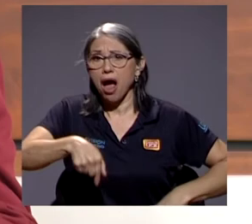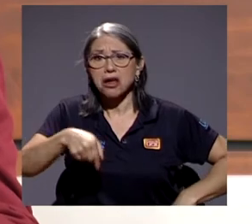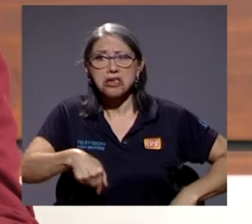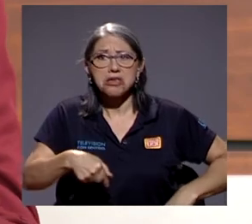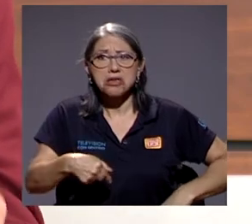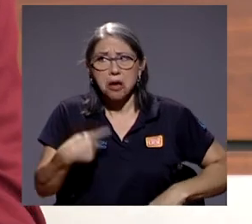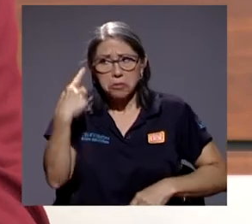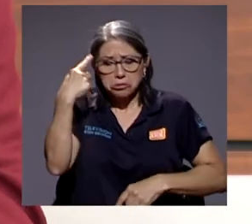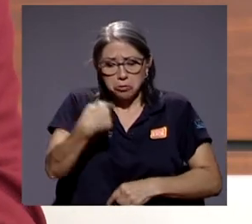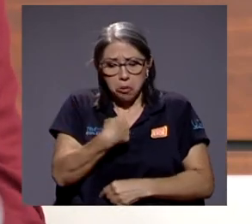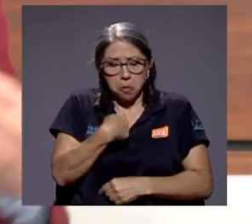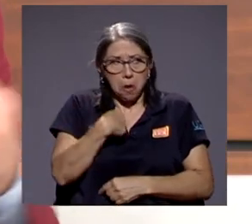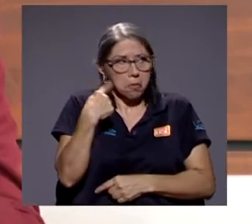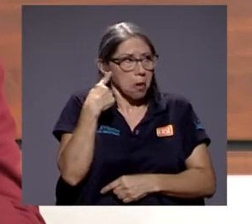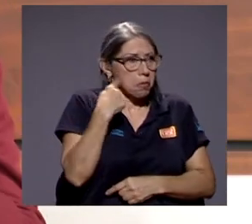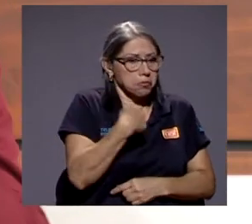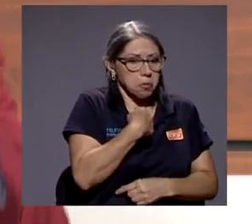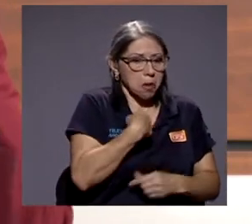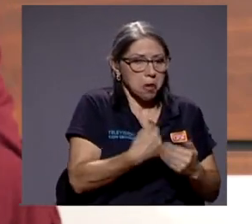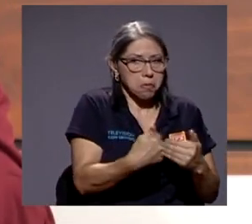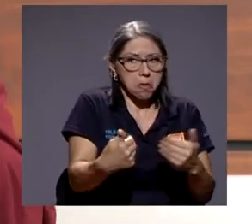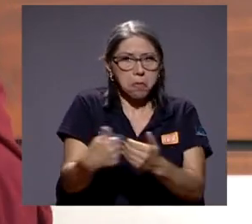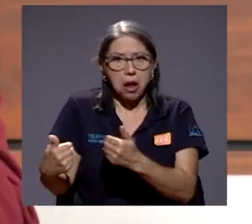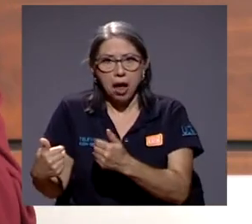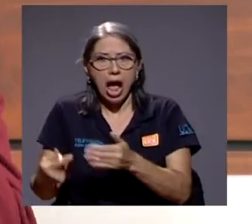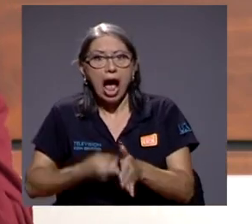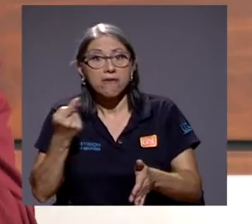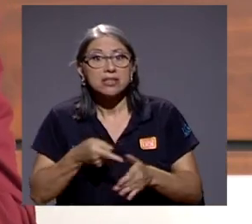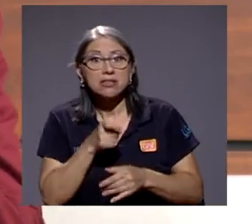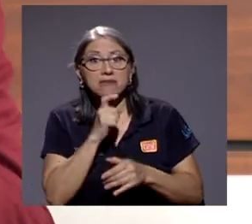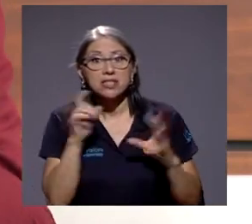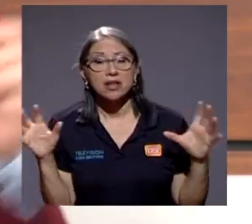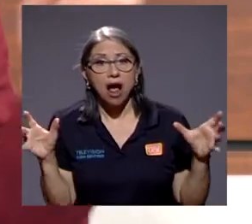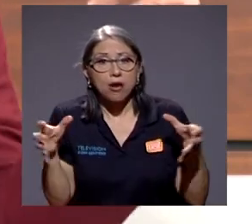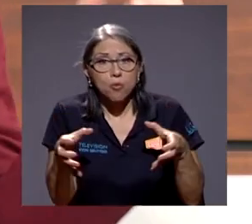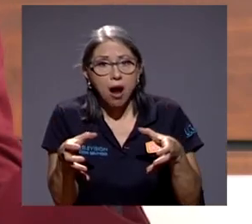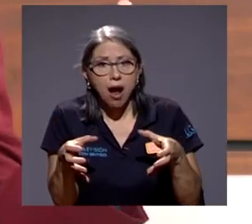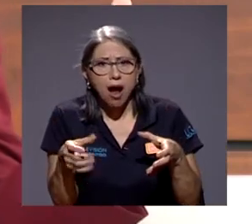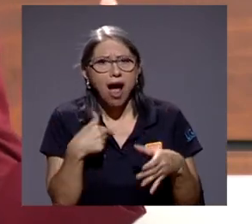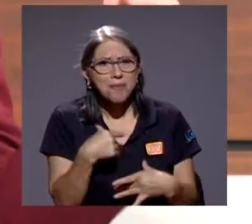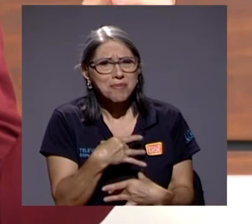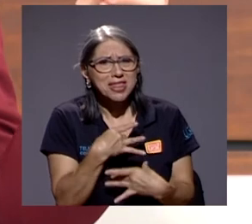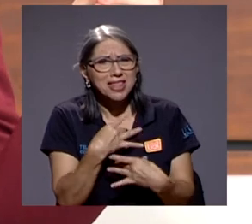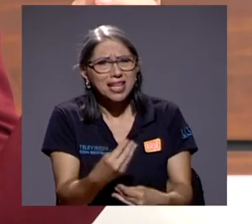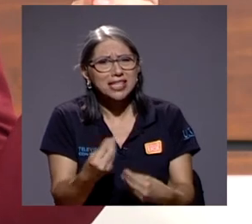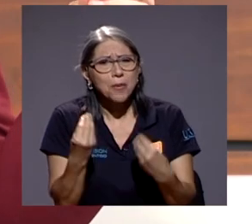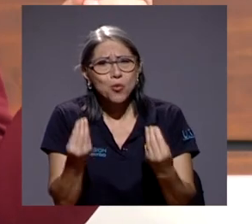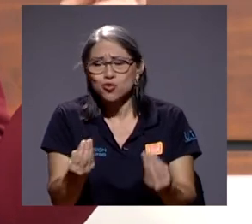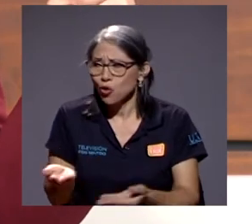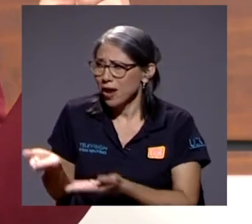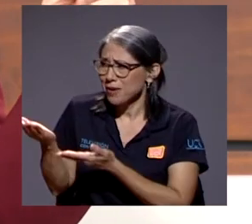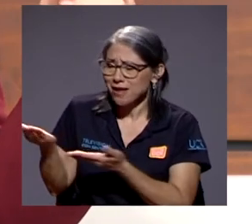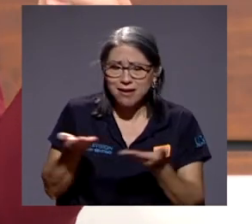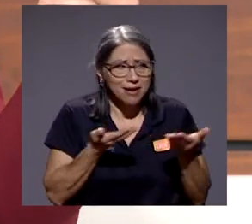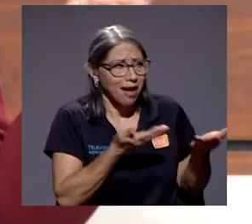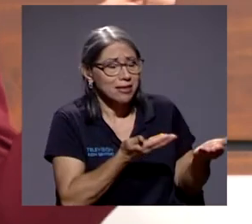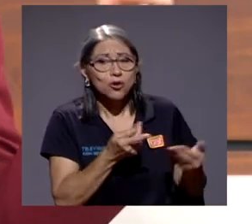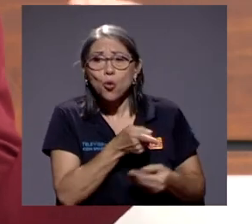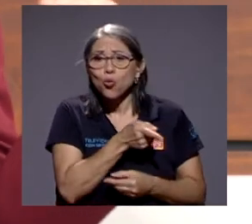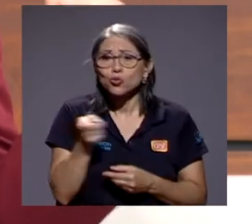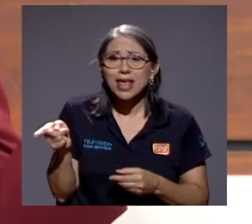individualistas y a veces nos cuesta agruparlos entonces a mí me interesa muchísimo mariana claves que ustedes nos